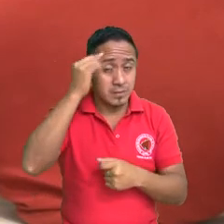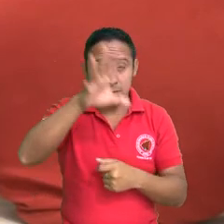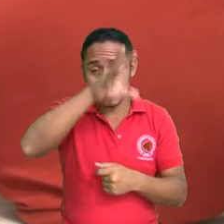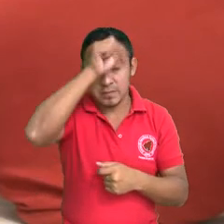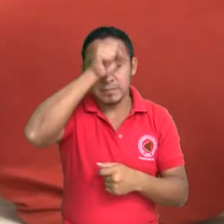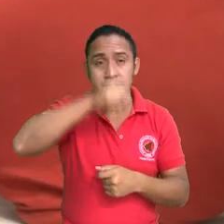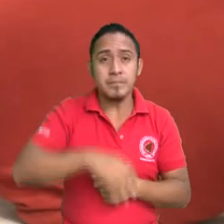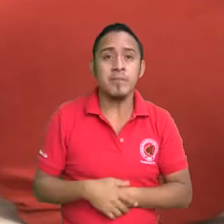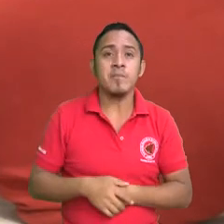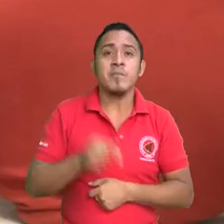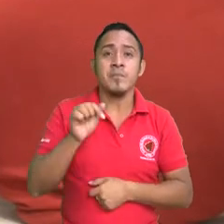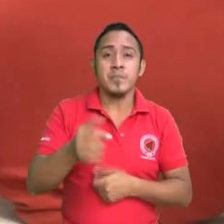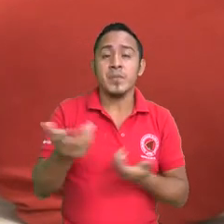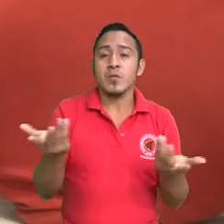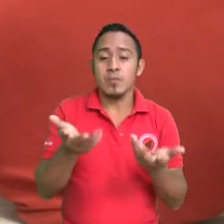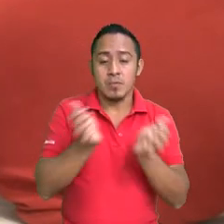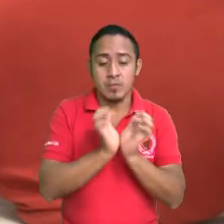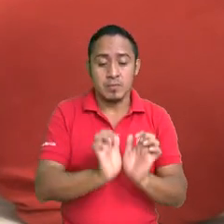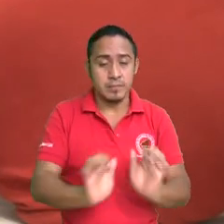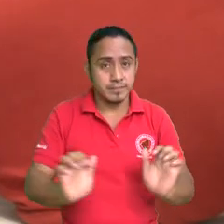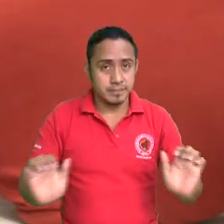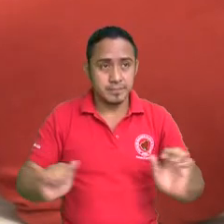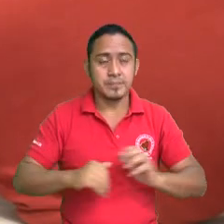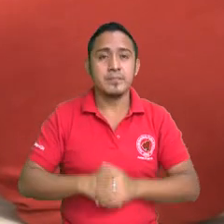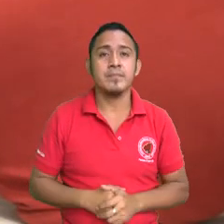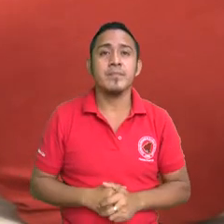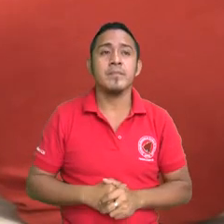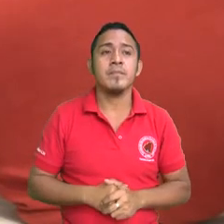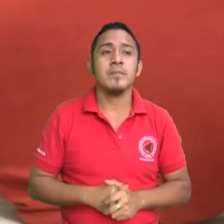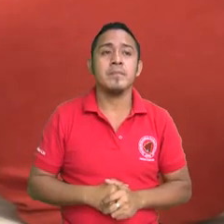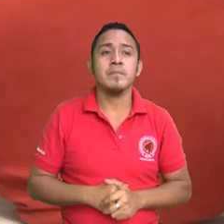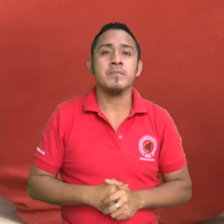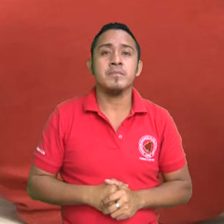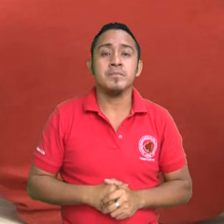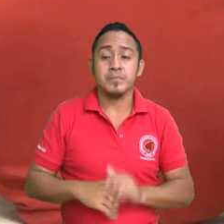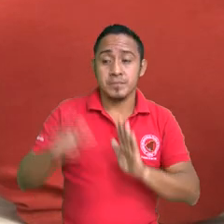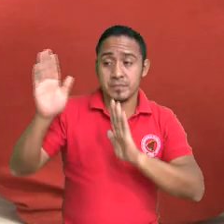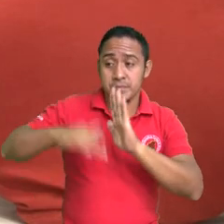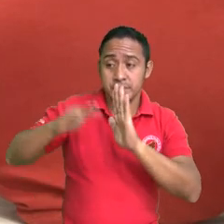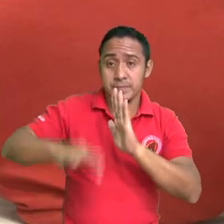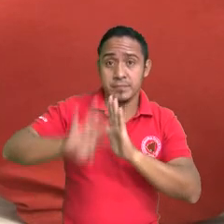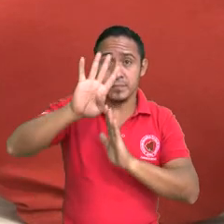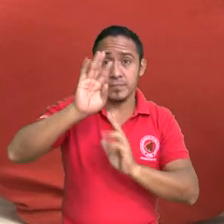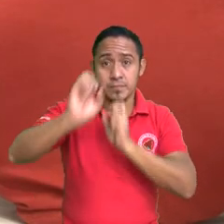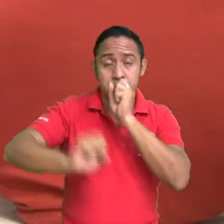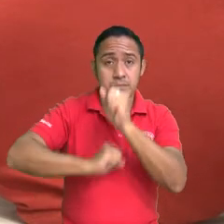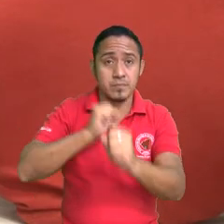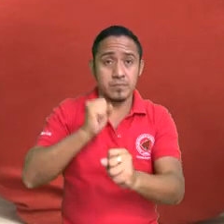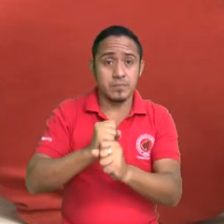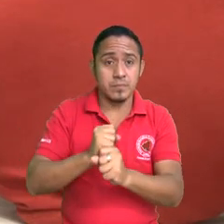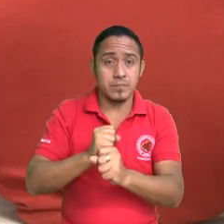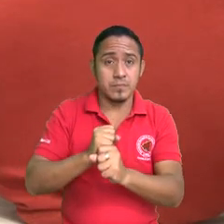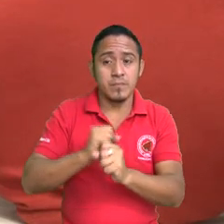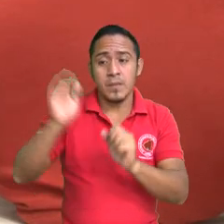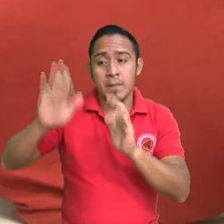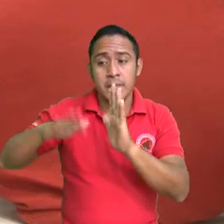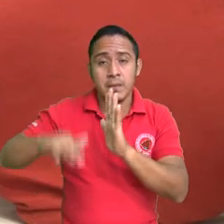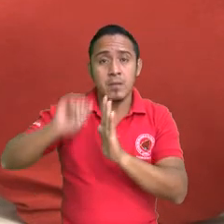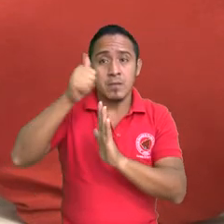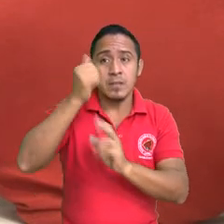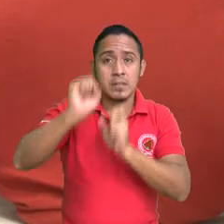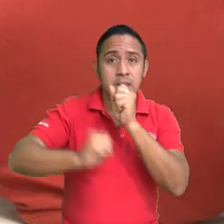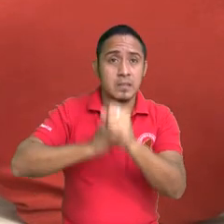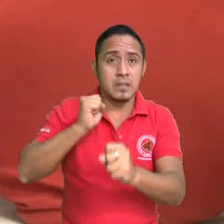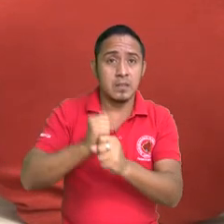más importante esto en los pacientes pediátricos. En los pacientes menores de 4 años, de hecho menores de 6 años,